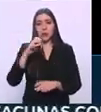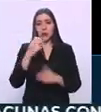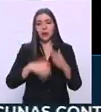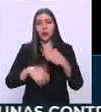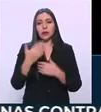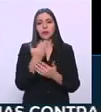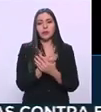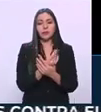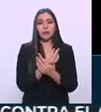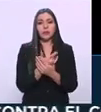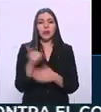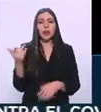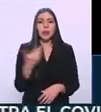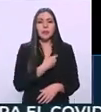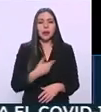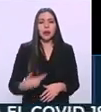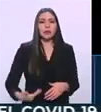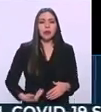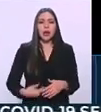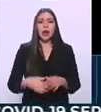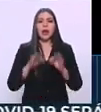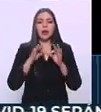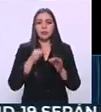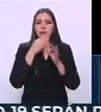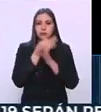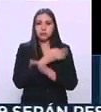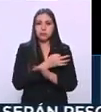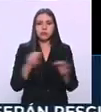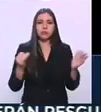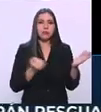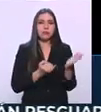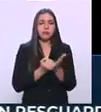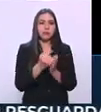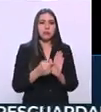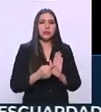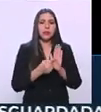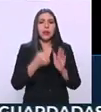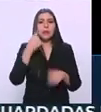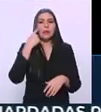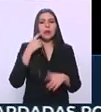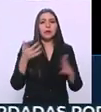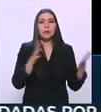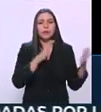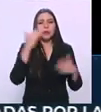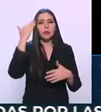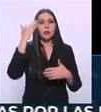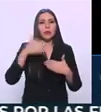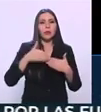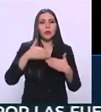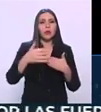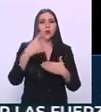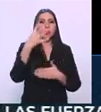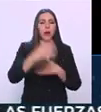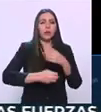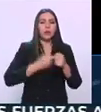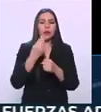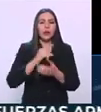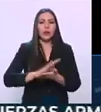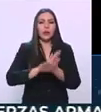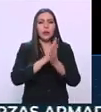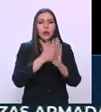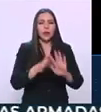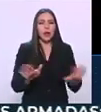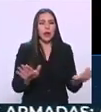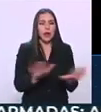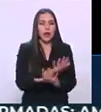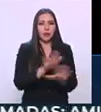presidencial que ha estado muy en los medios, donde se plantea una transición de 4 años. Y el reto es que en estos 4 años se haga